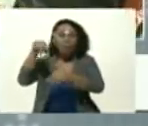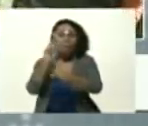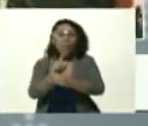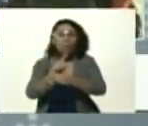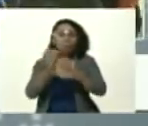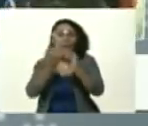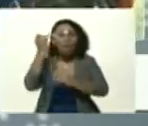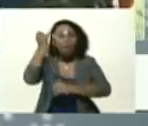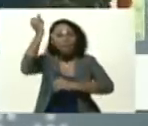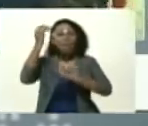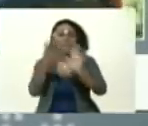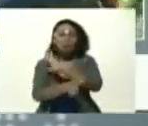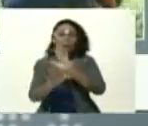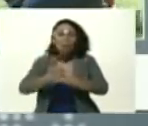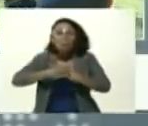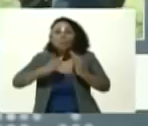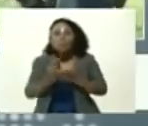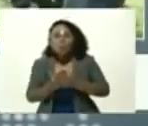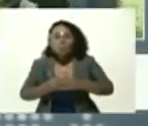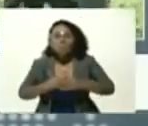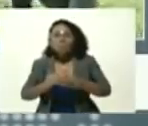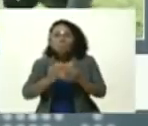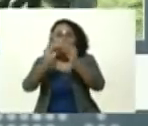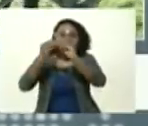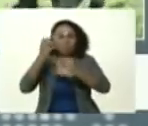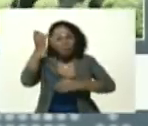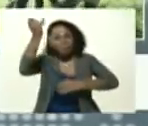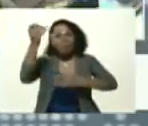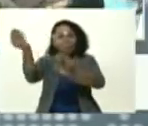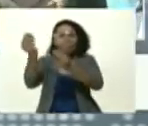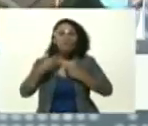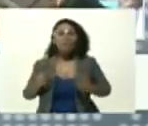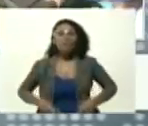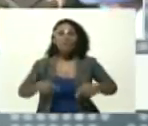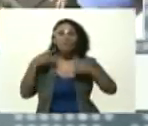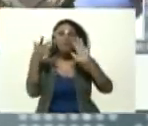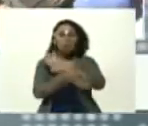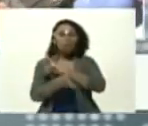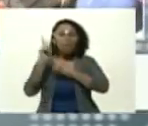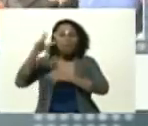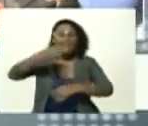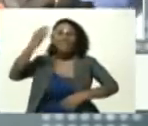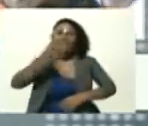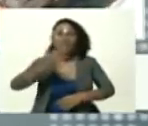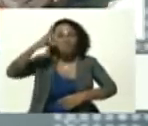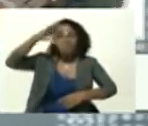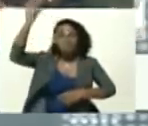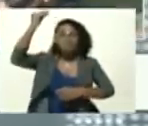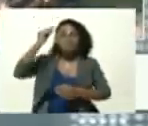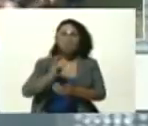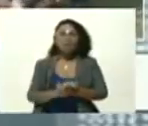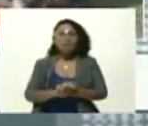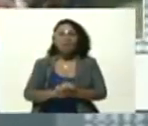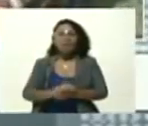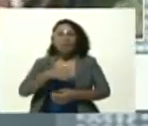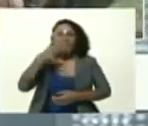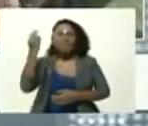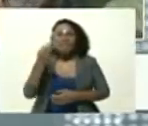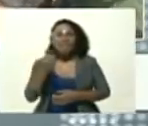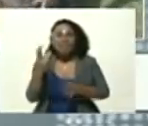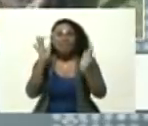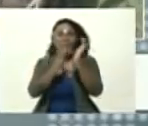creó, el que nos dio la vida. Ese es el verdadero Dios y es el verdadero